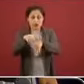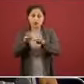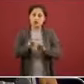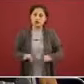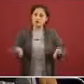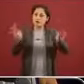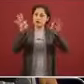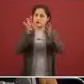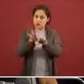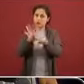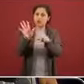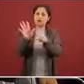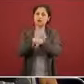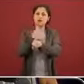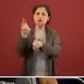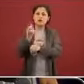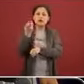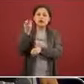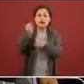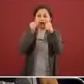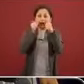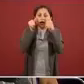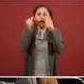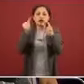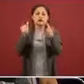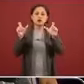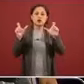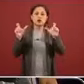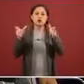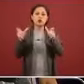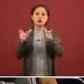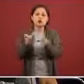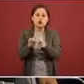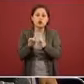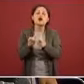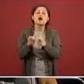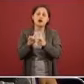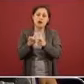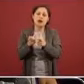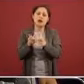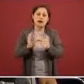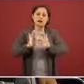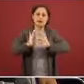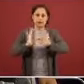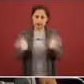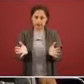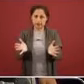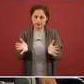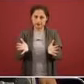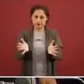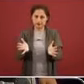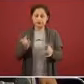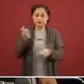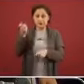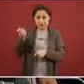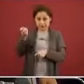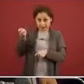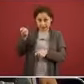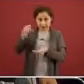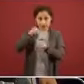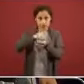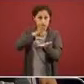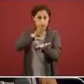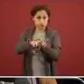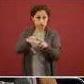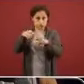en la medida en que vaya disminuyendo, estamos hablando solamente de los casos históricos, de los casos de